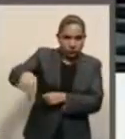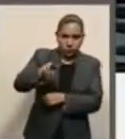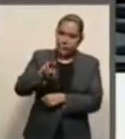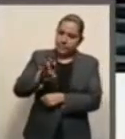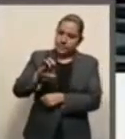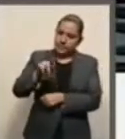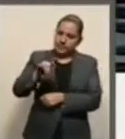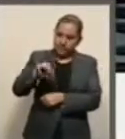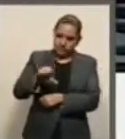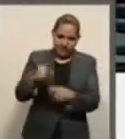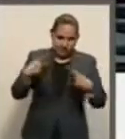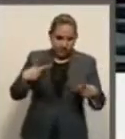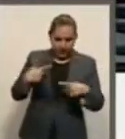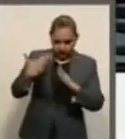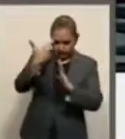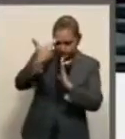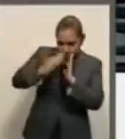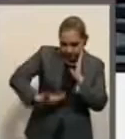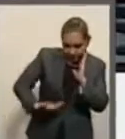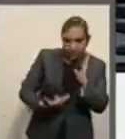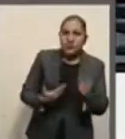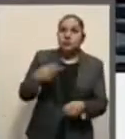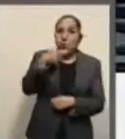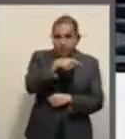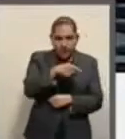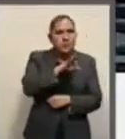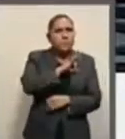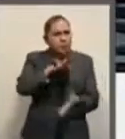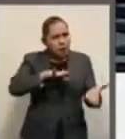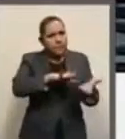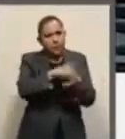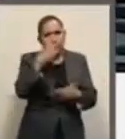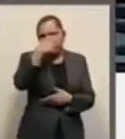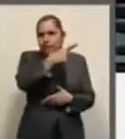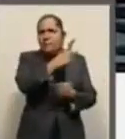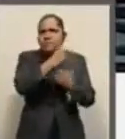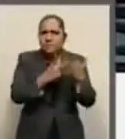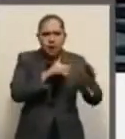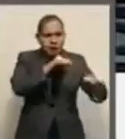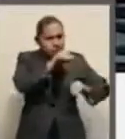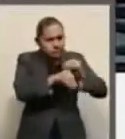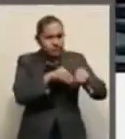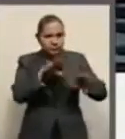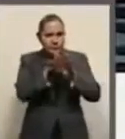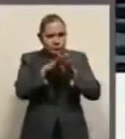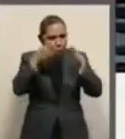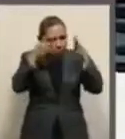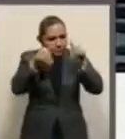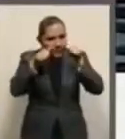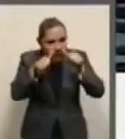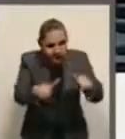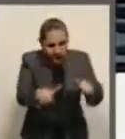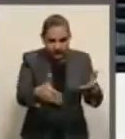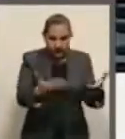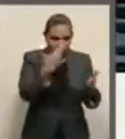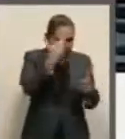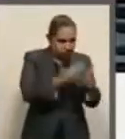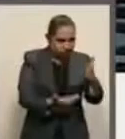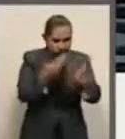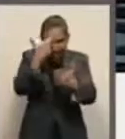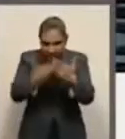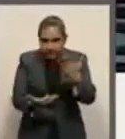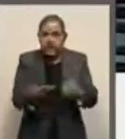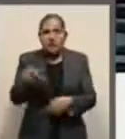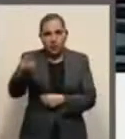y el diseño de la política criminal para articular la relación de las fiscalías especializadas con el fiscal